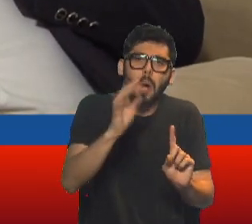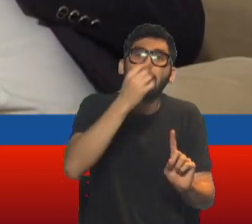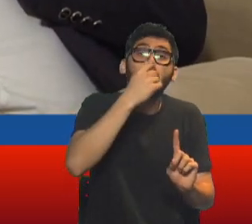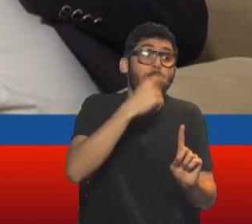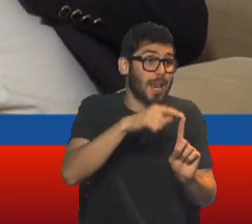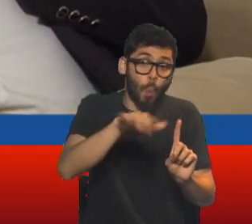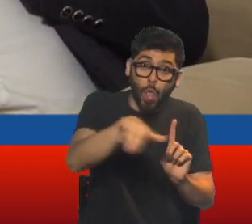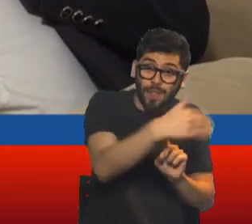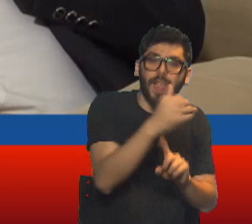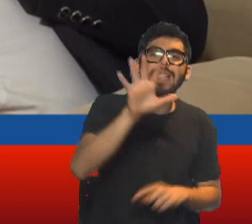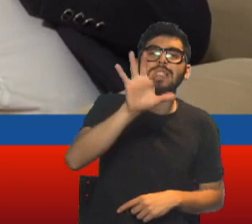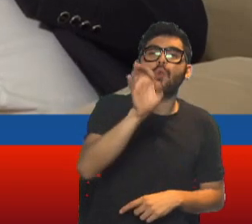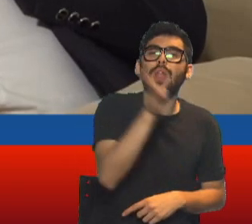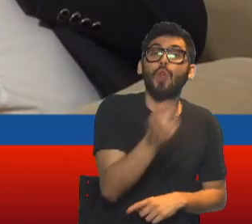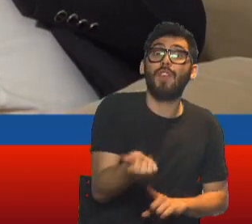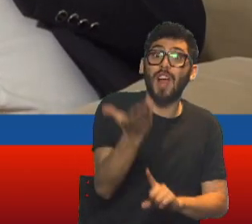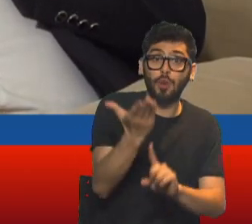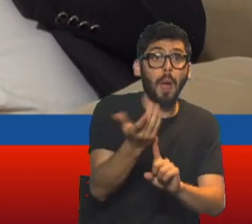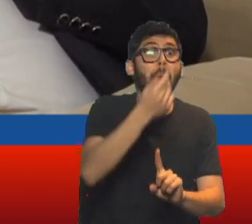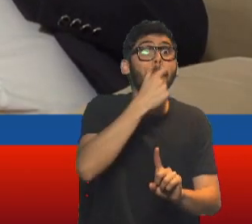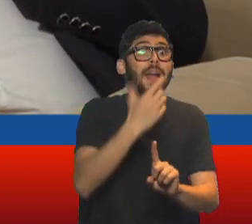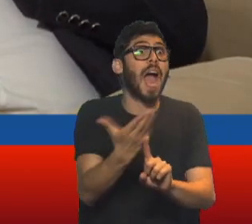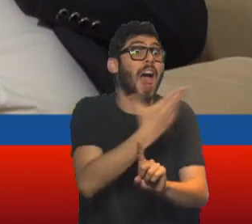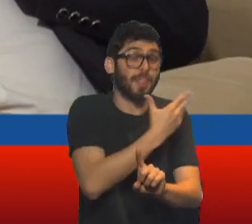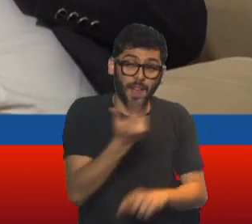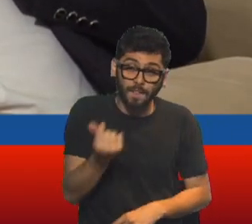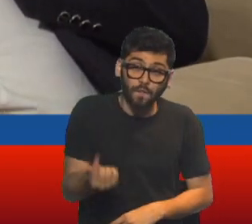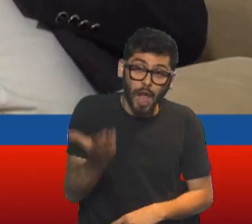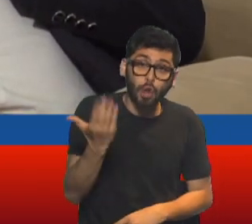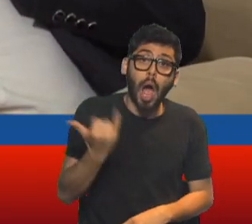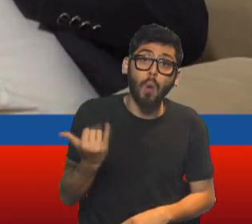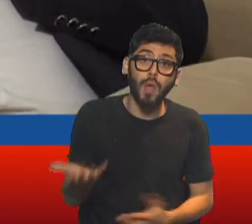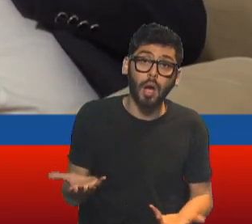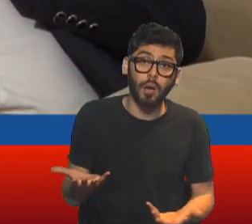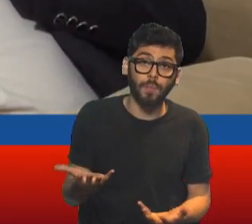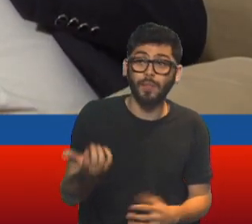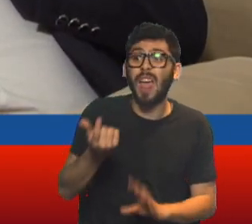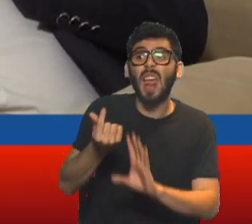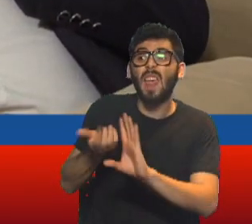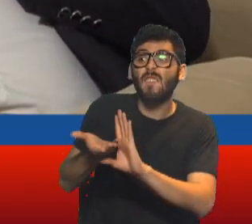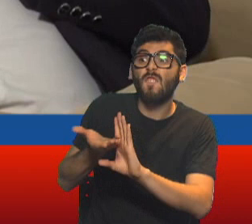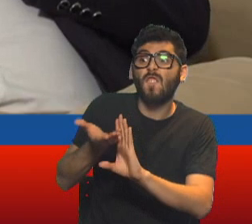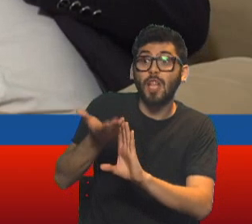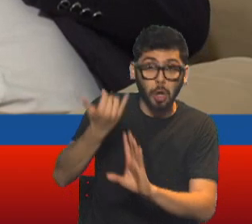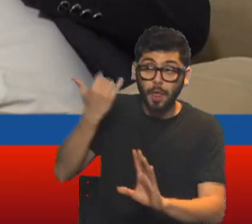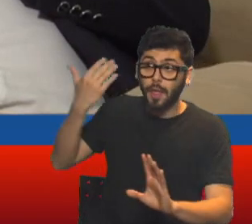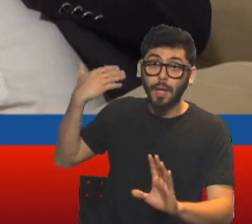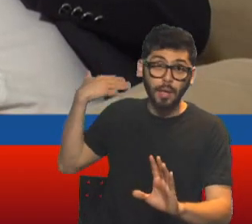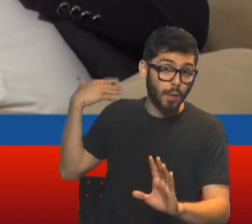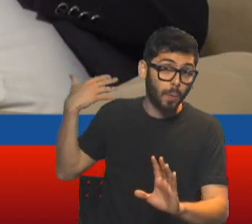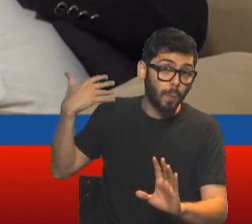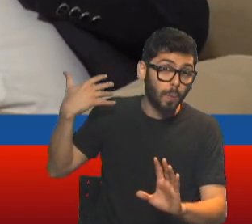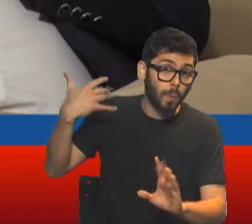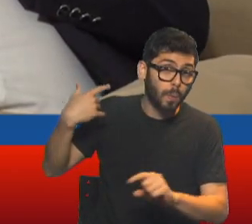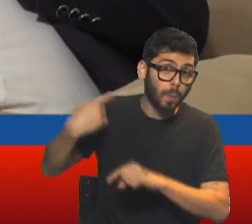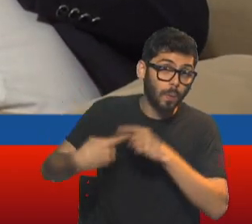inflación. Cuando llegó Macri había inflación, no la inventó Macri. El problema de la inflación venimos lidiando hace tiempo. Acá hay un problema